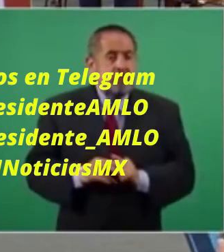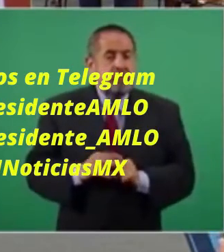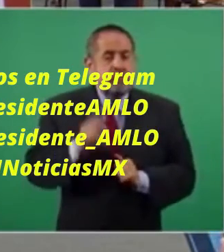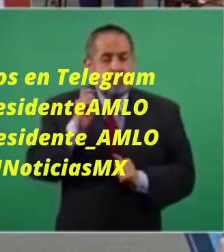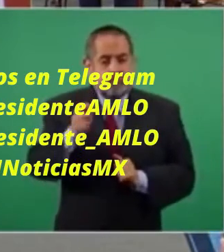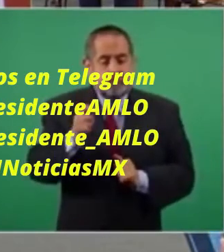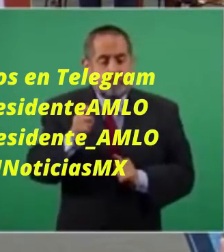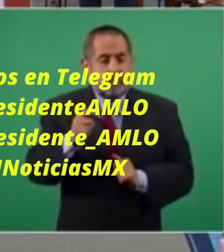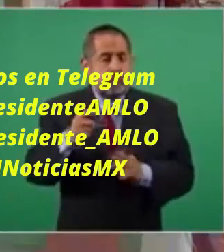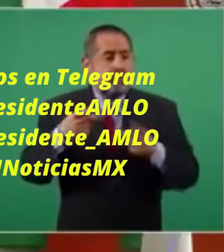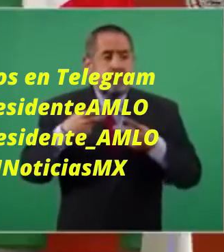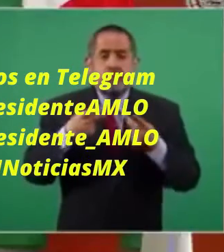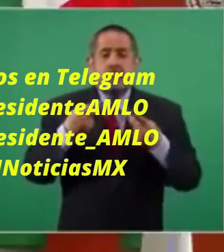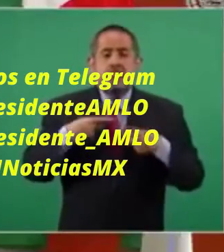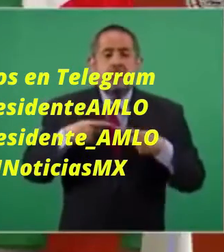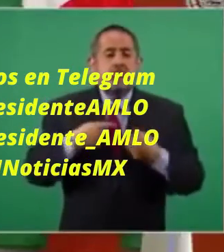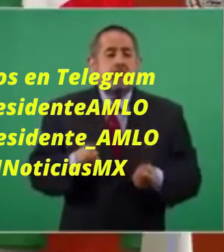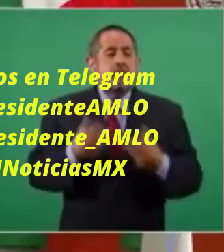la población,